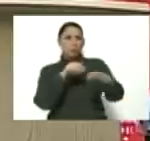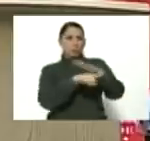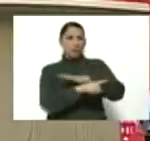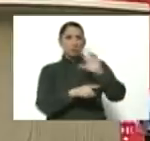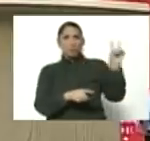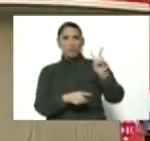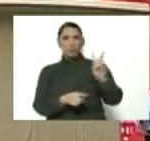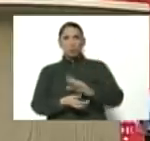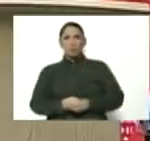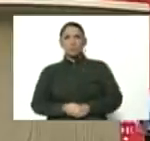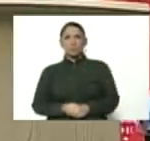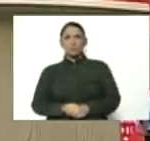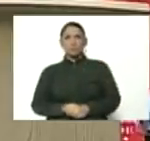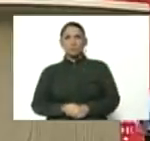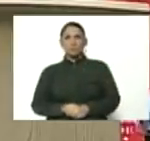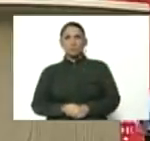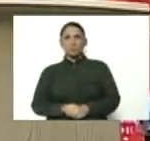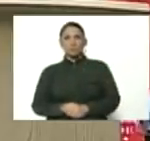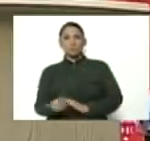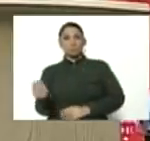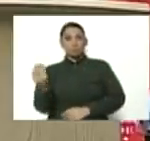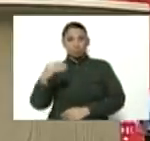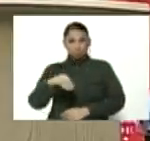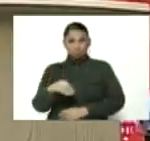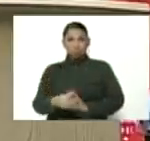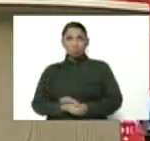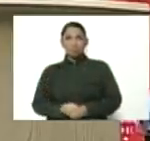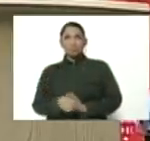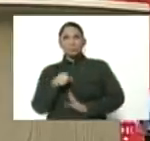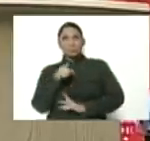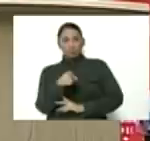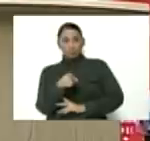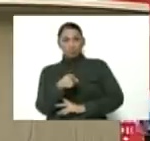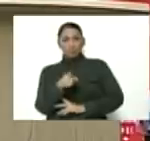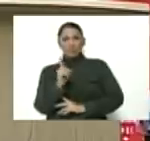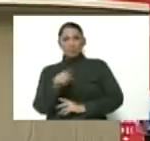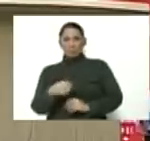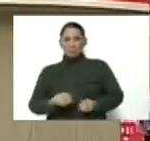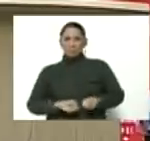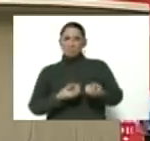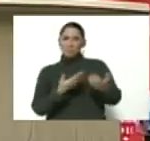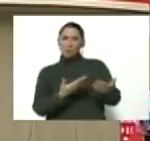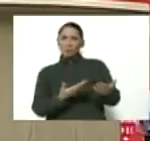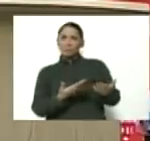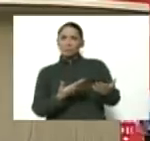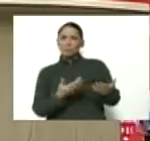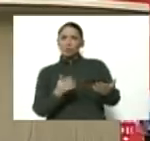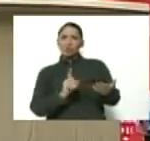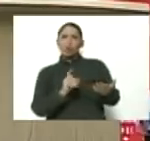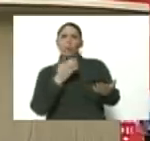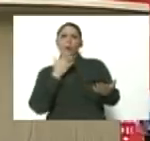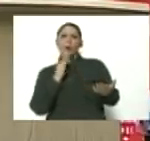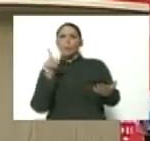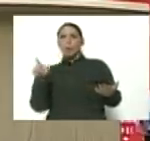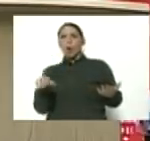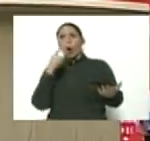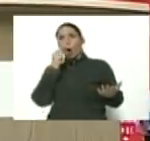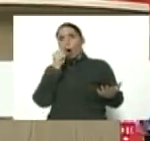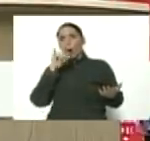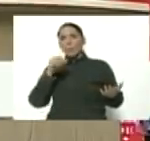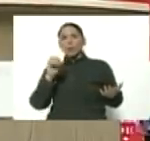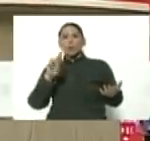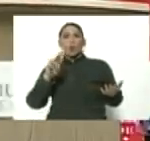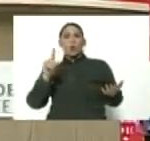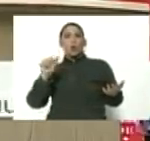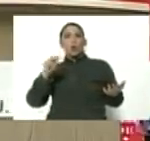aquí en Venezuela. Además de eso, quedaba que no es que el señor Jordan Woodruff es un